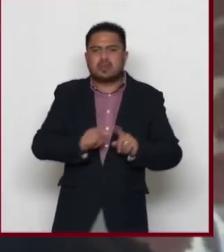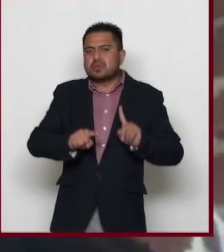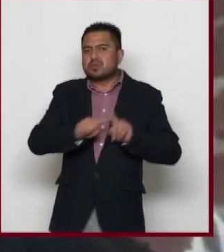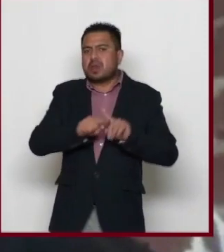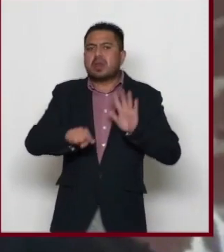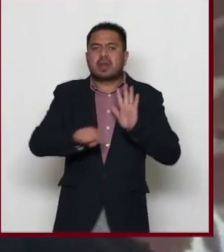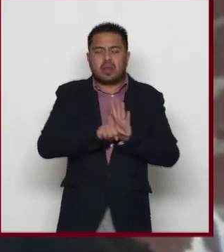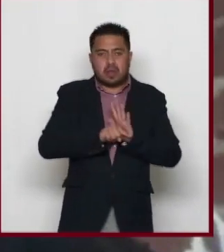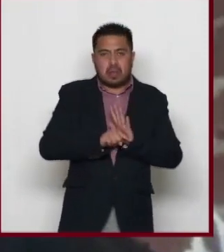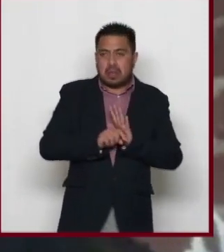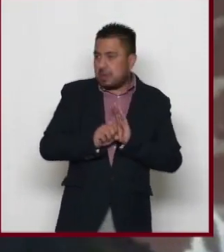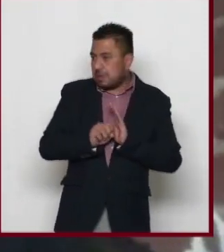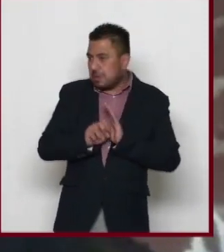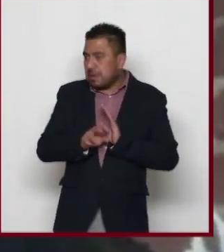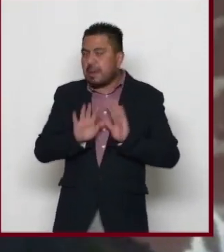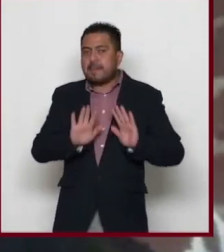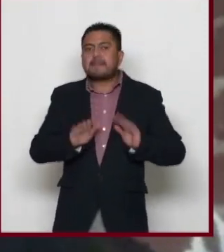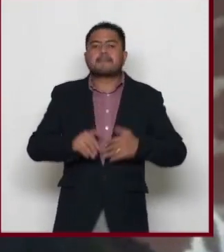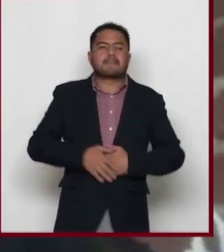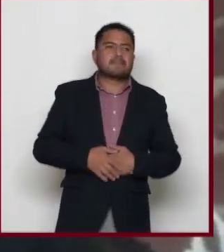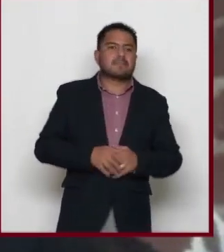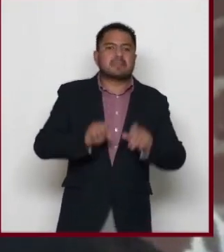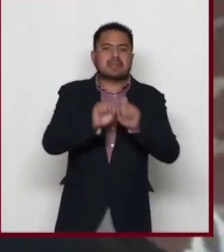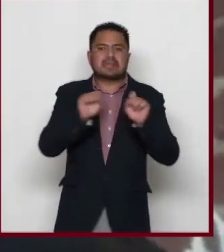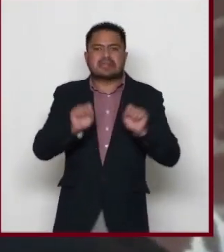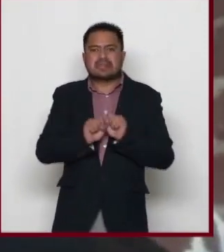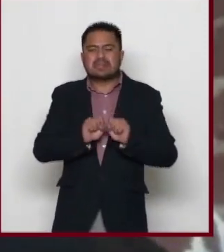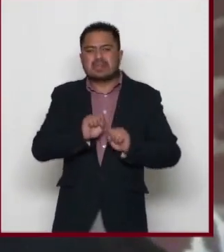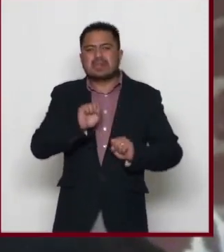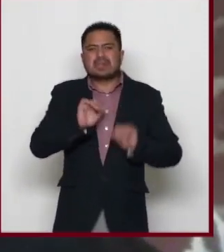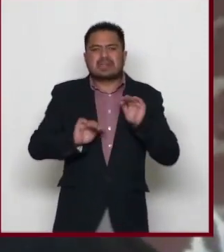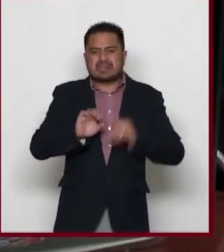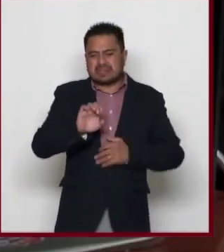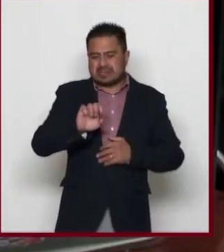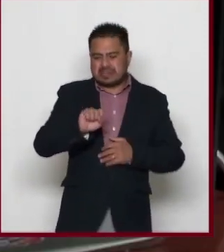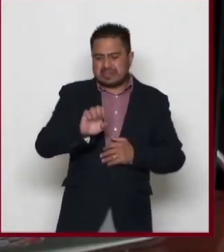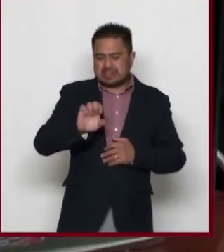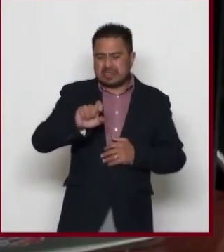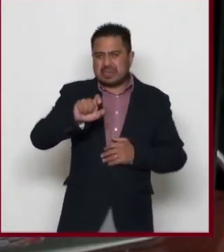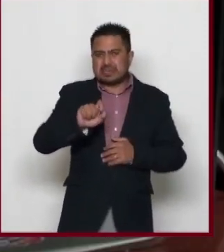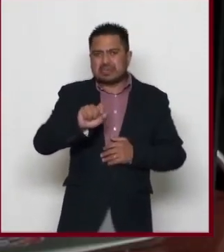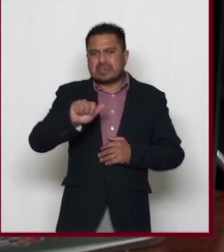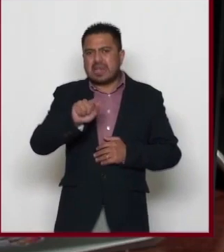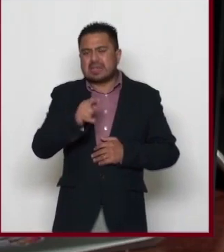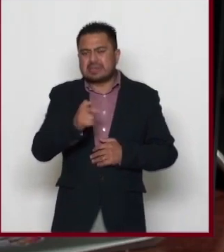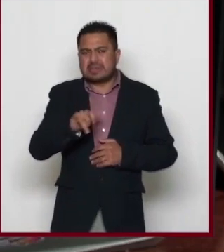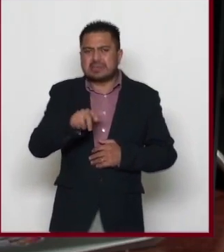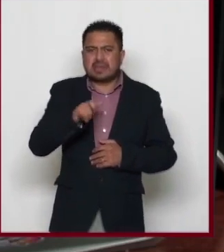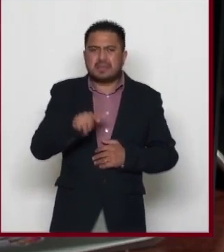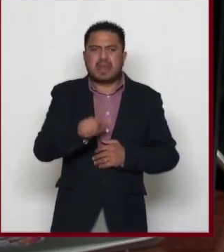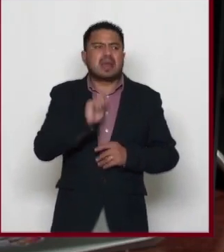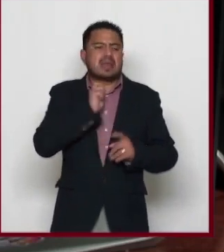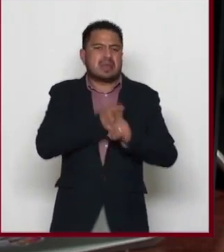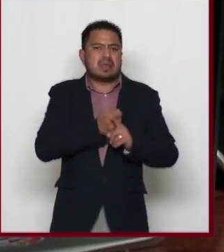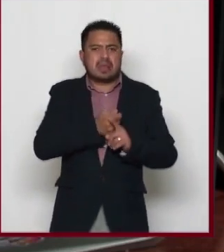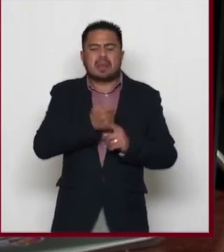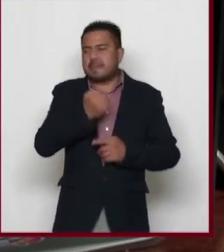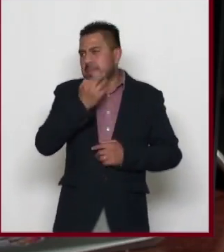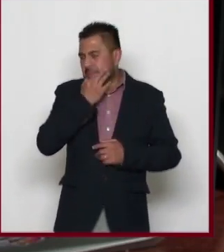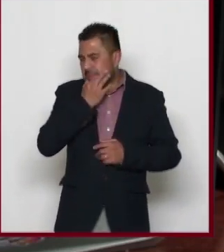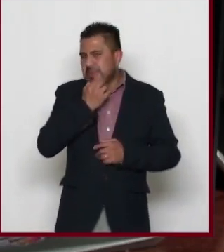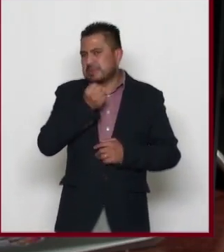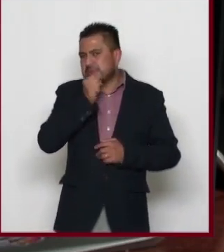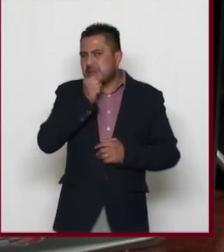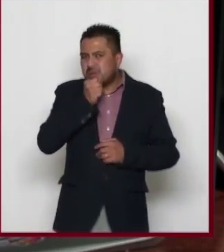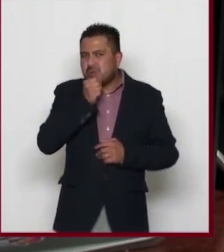veces matemáticas bastante simples, sumas y restas, ¿ok? En sistemas sexagesimal, pero no